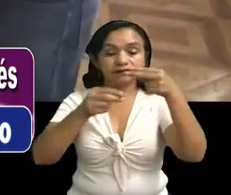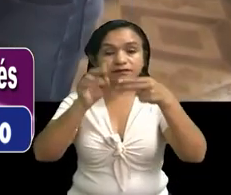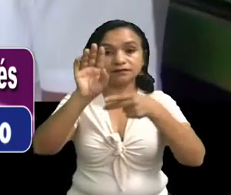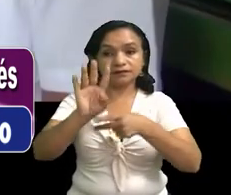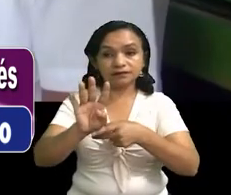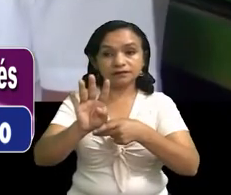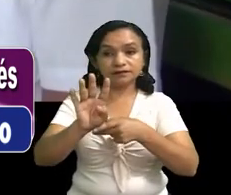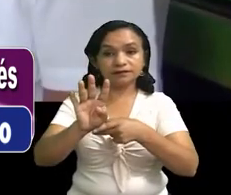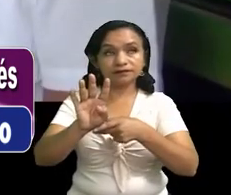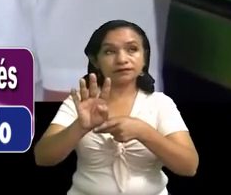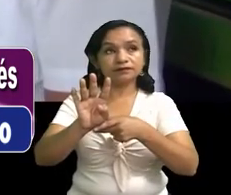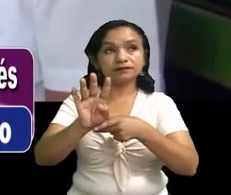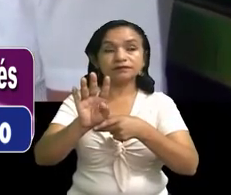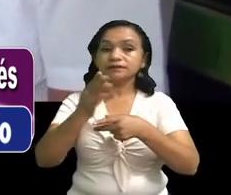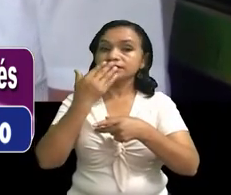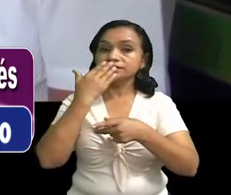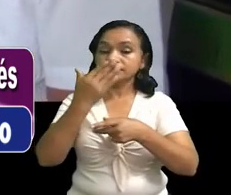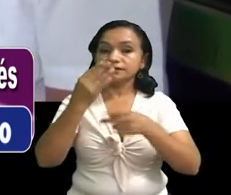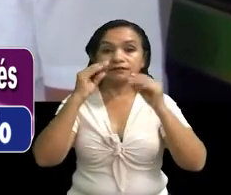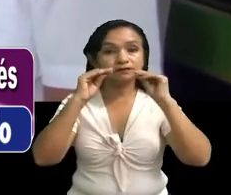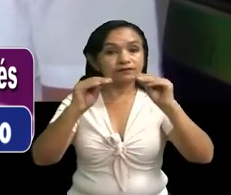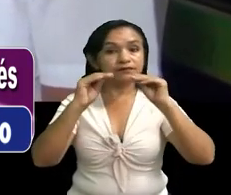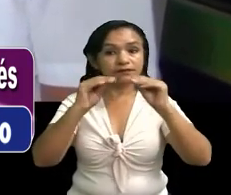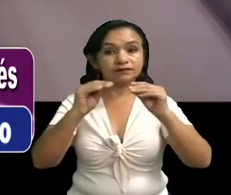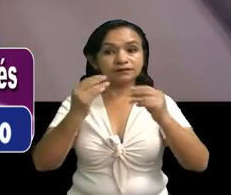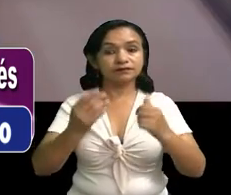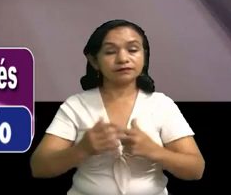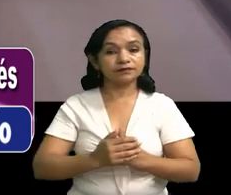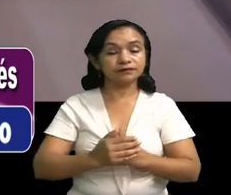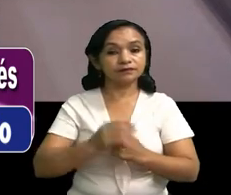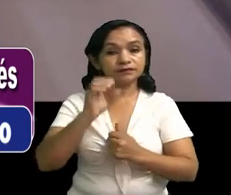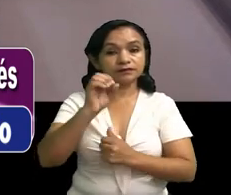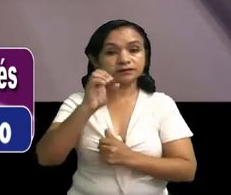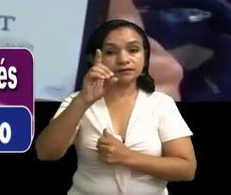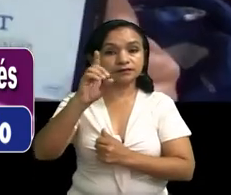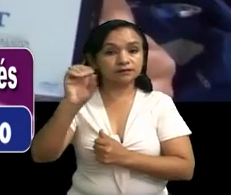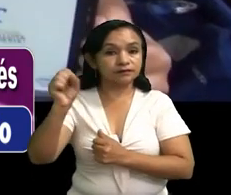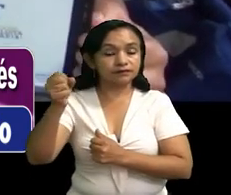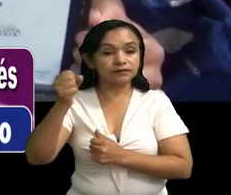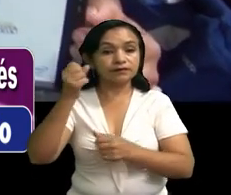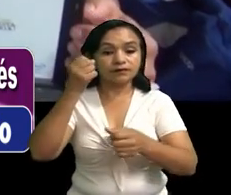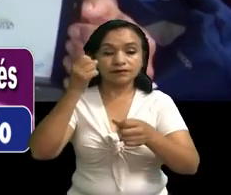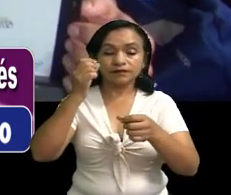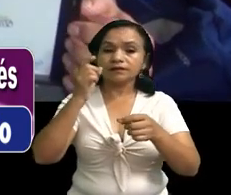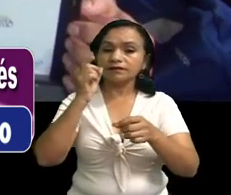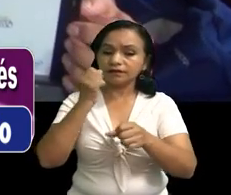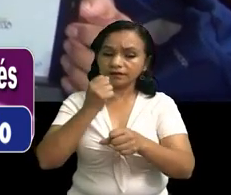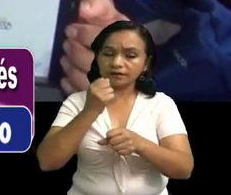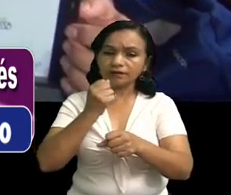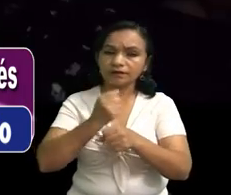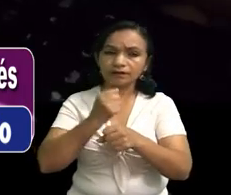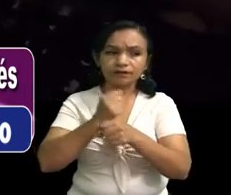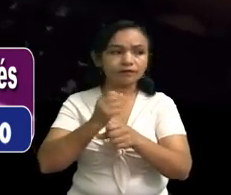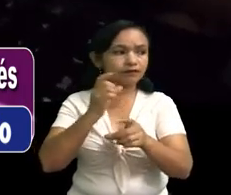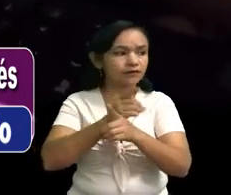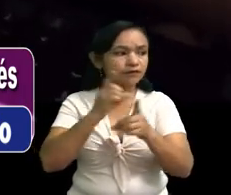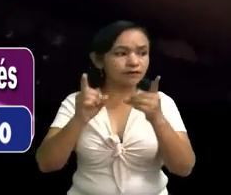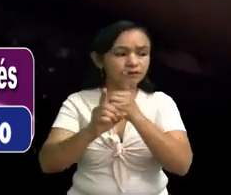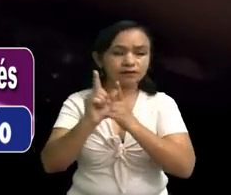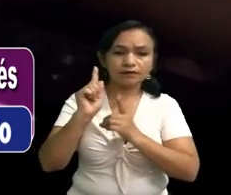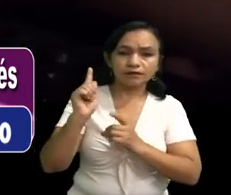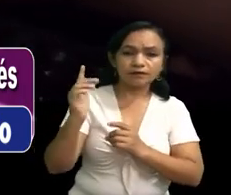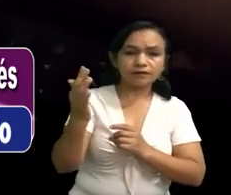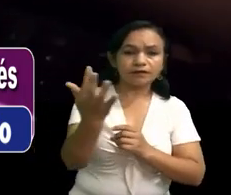el objetivo de calidad de la educación, el ODS. Además que tenemos que trabajar con todo, pero todo esto se